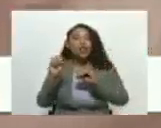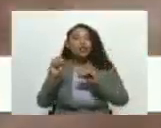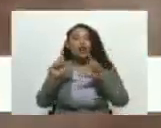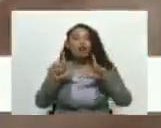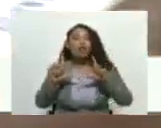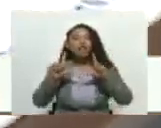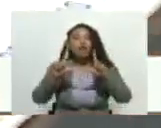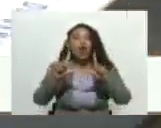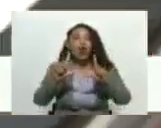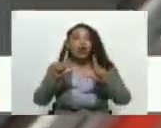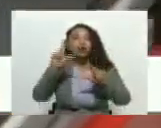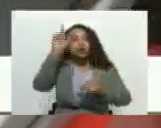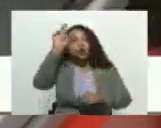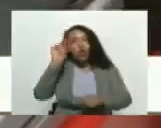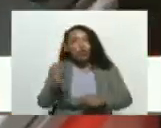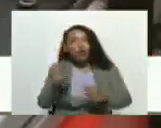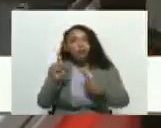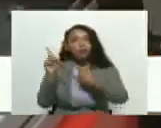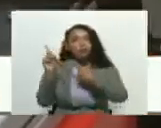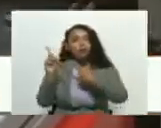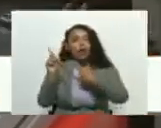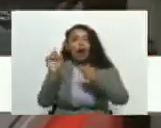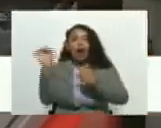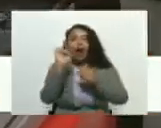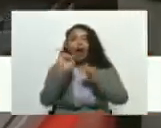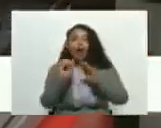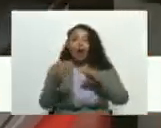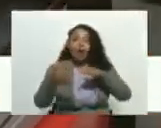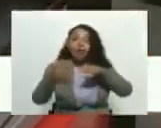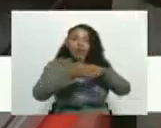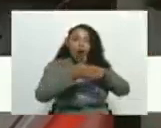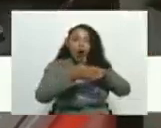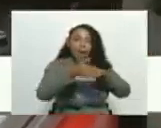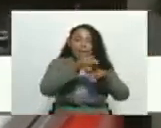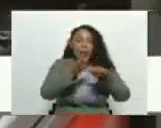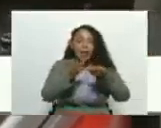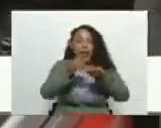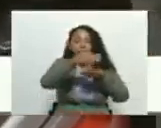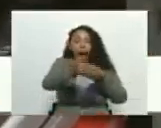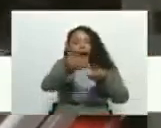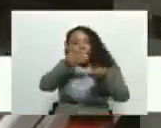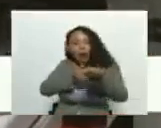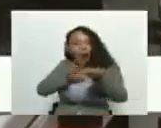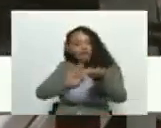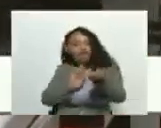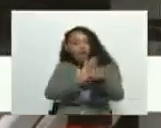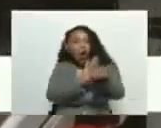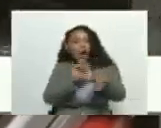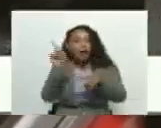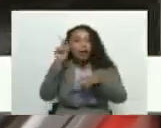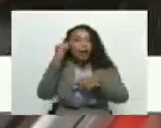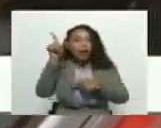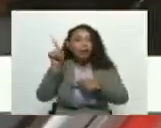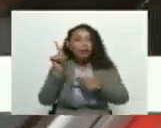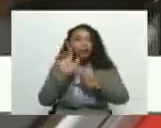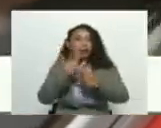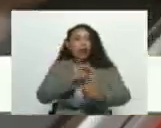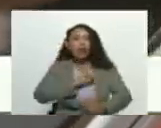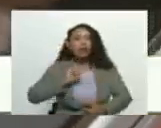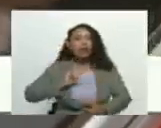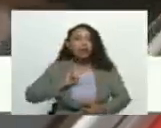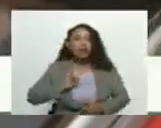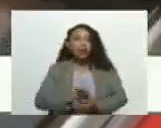primera fase. En una segunda fase, que estimamos llegar a un lapso no mayor de 14 semanas, llevarla